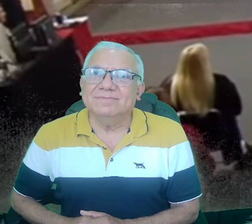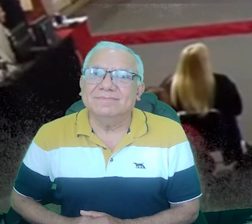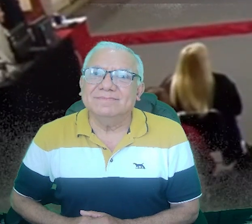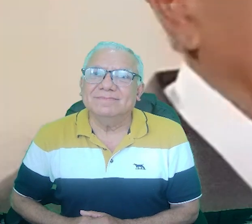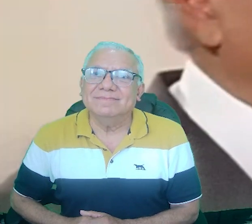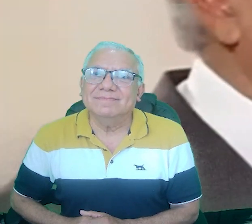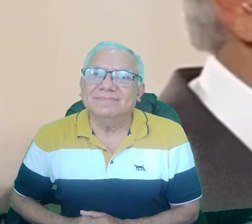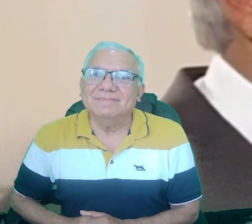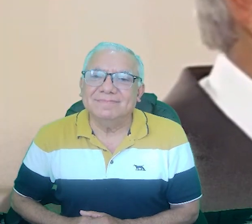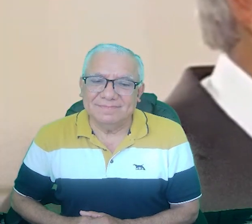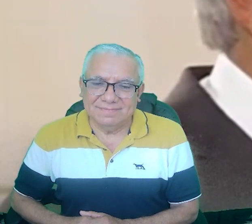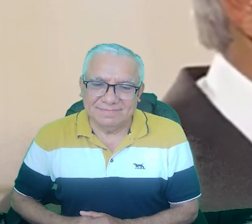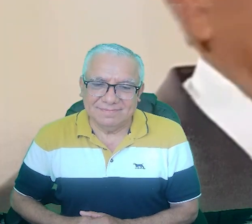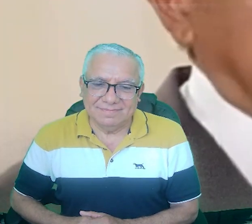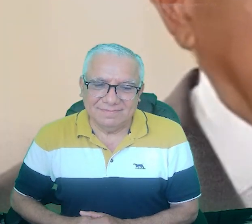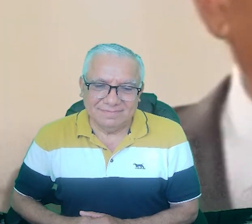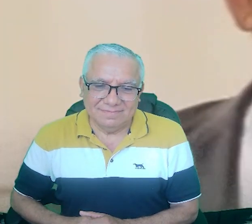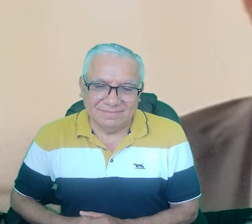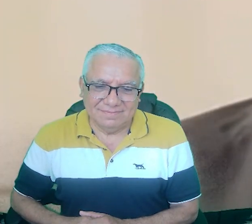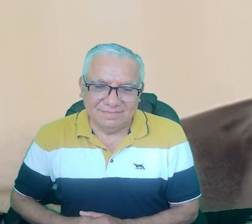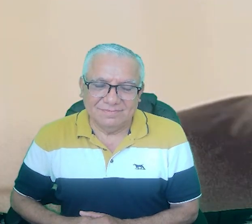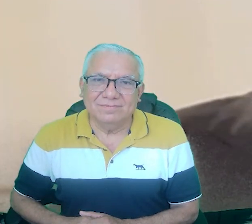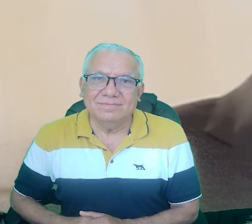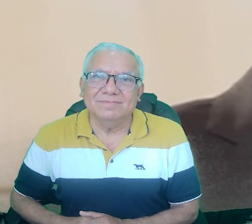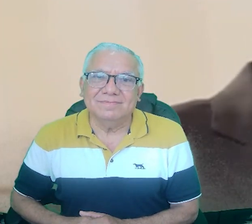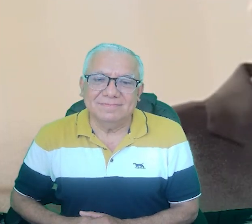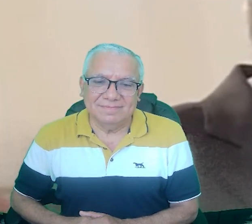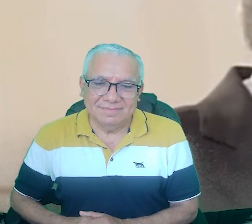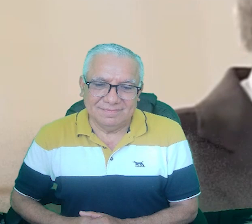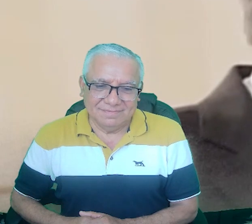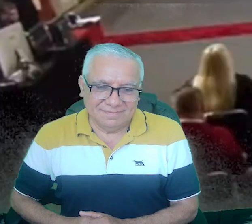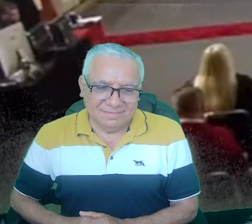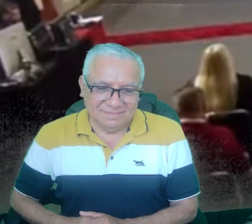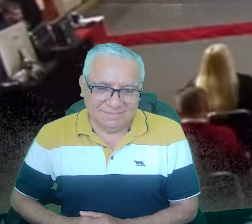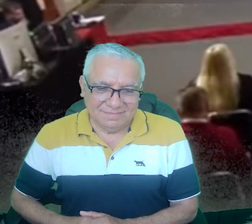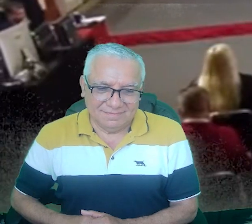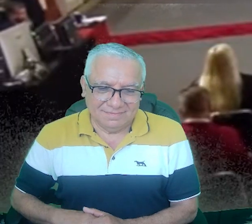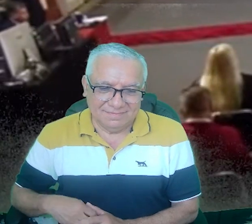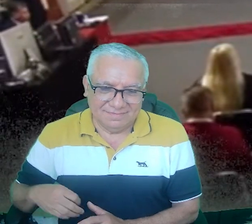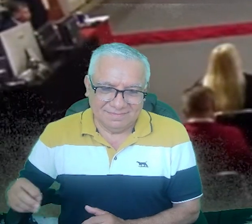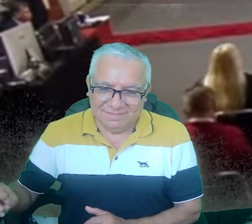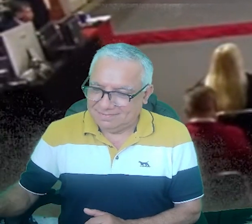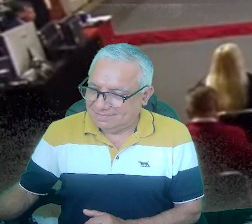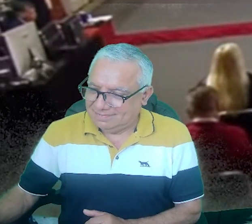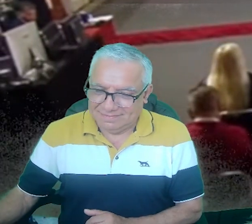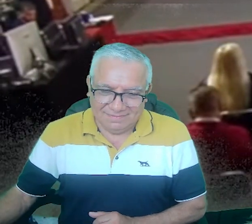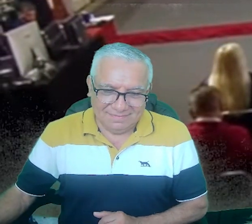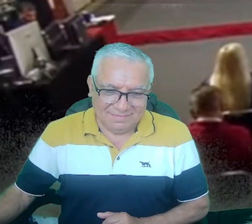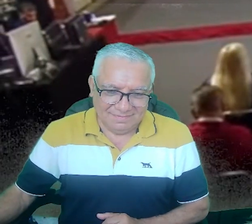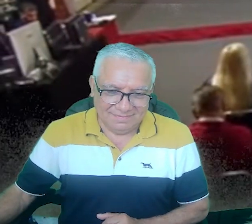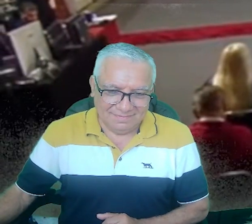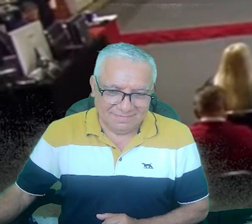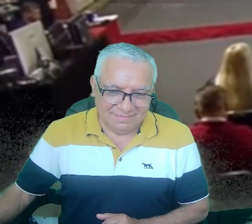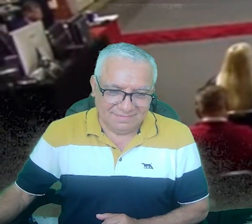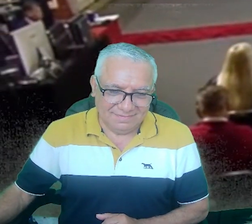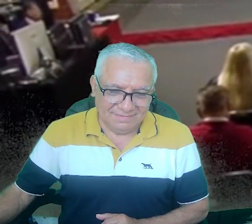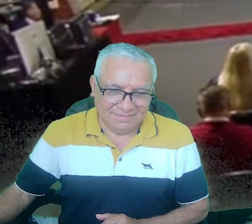no hay nada. Y en lo que a mí corresponde, pues, ¿qué persecución puede haber?